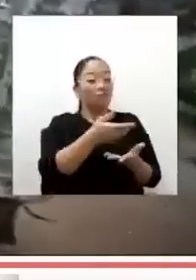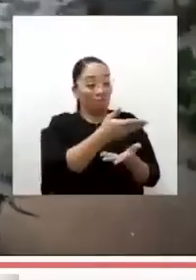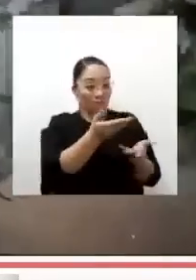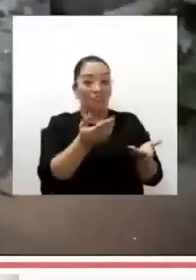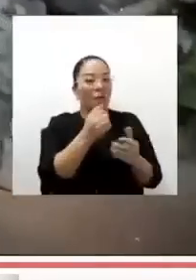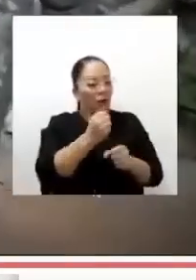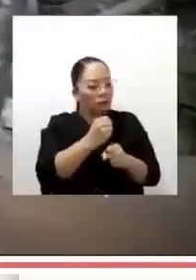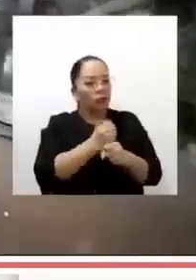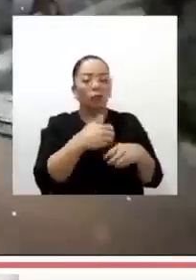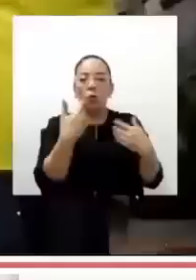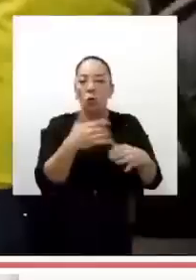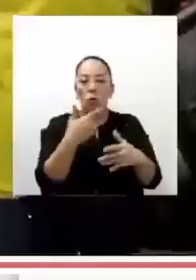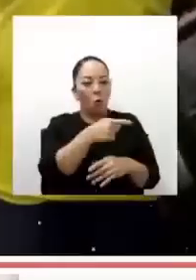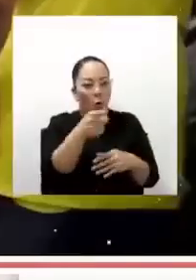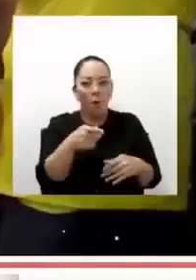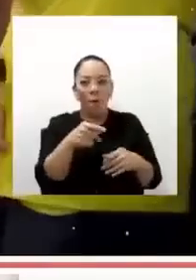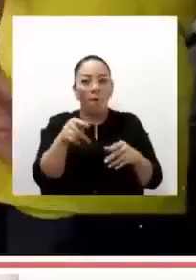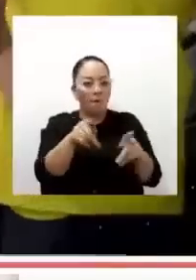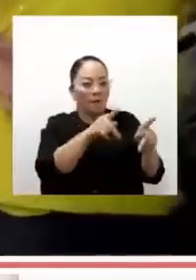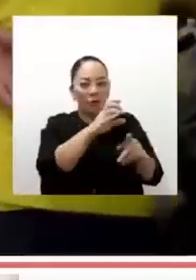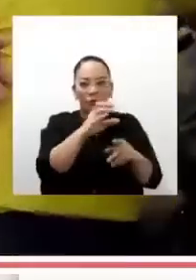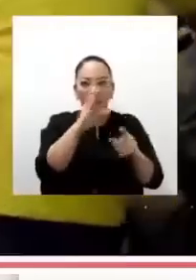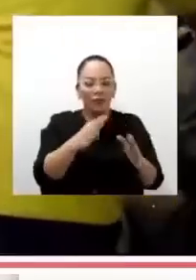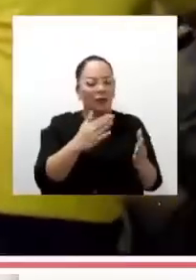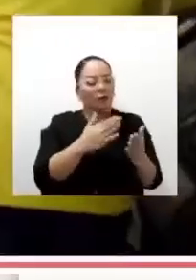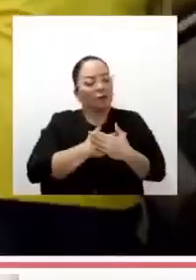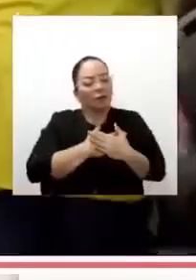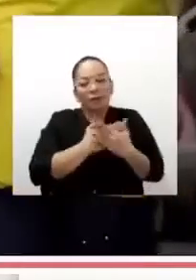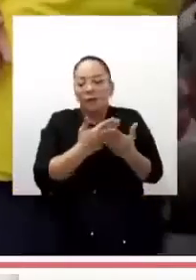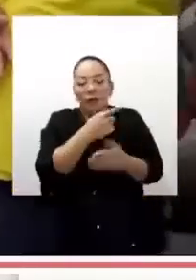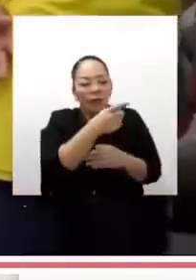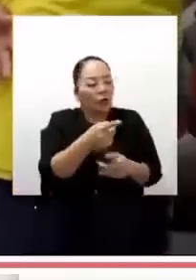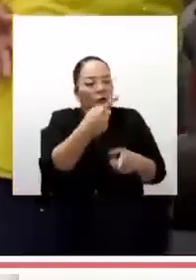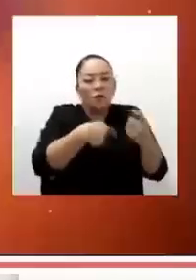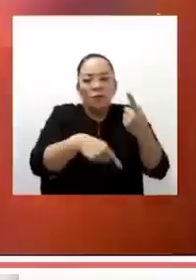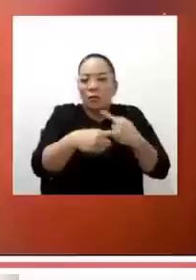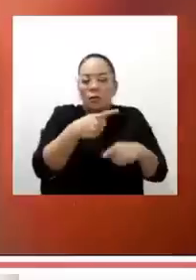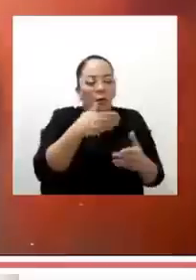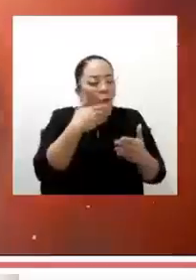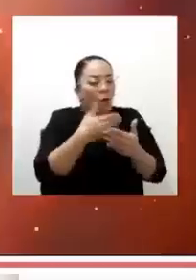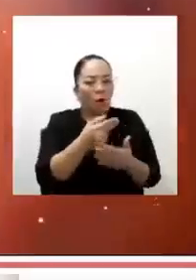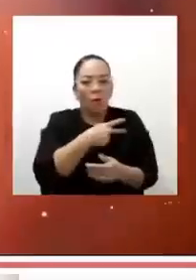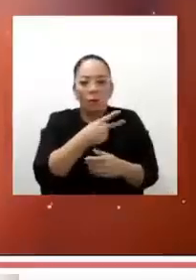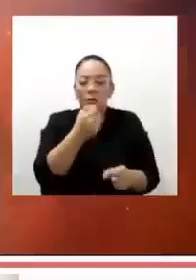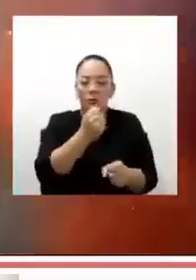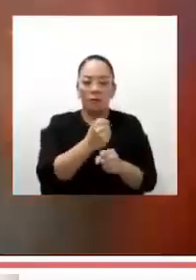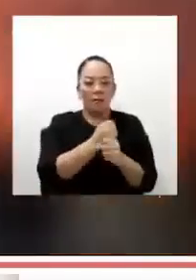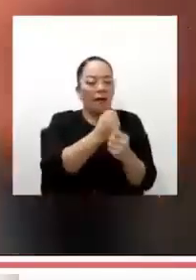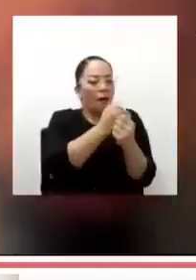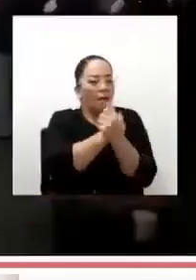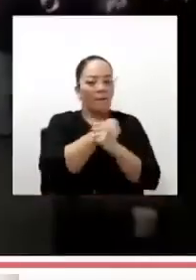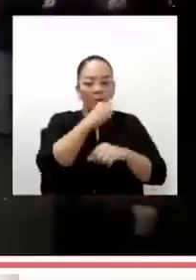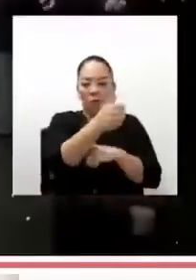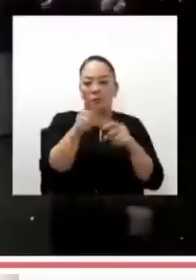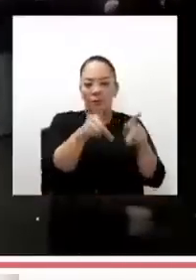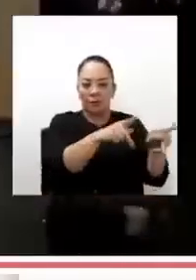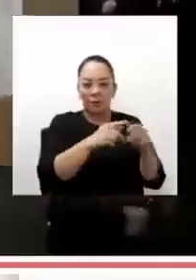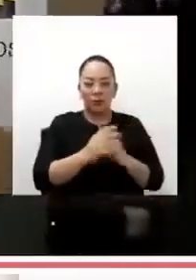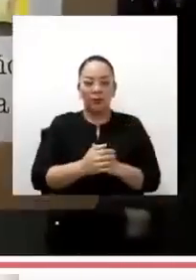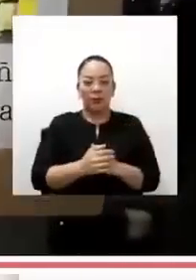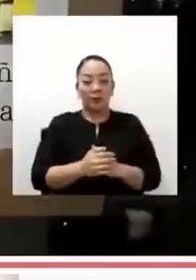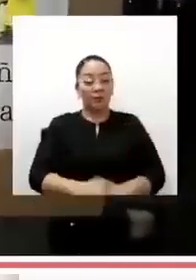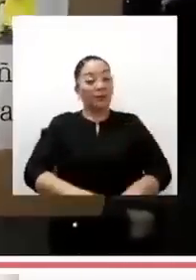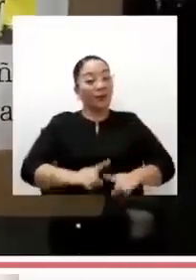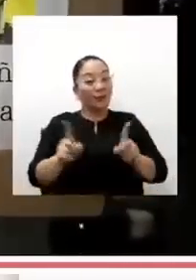pueblo porque venían armados hasta los dientes. Armados, sí, pero de buena voluntad y de amor por el prójimo. Pero